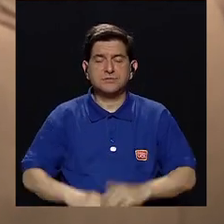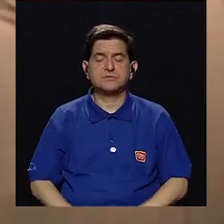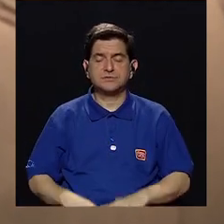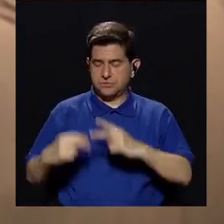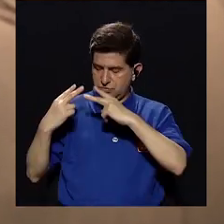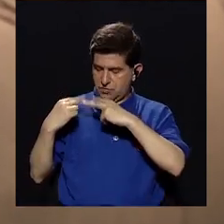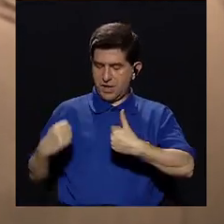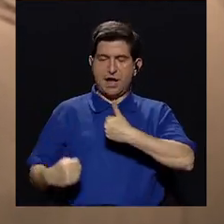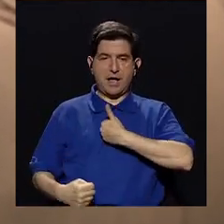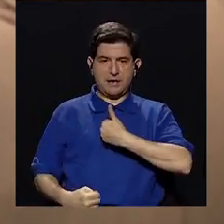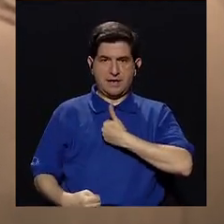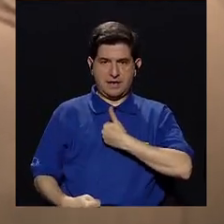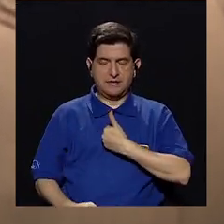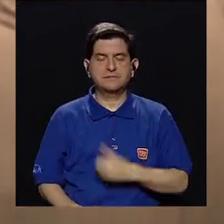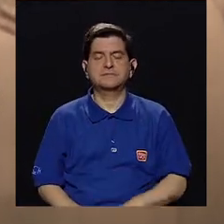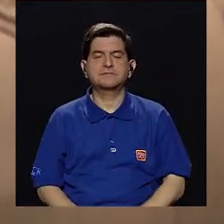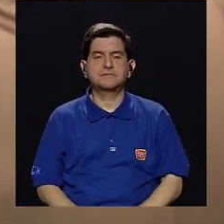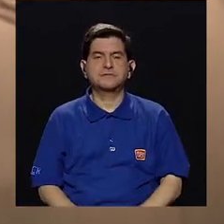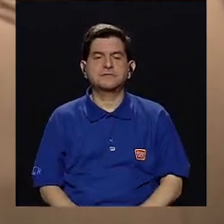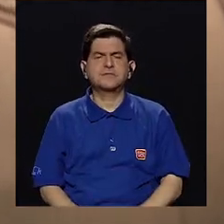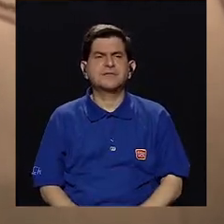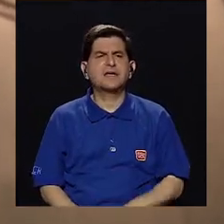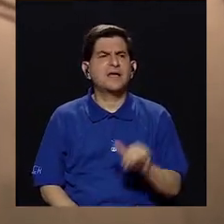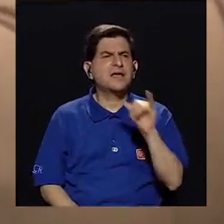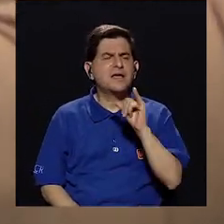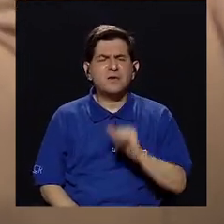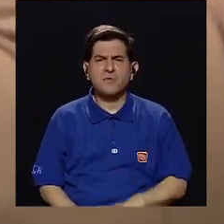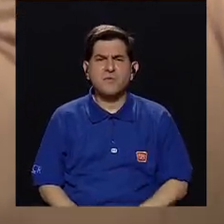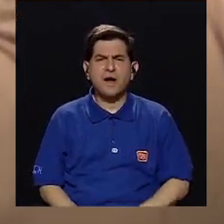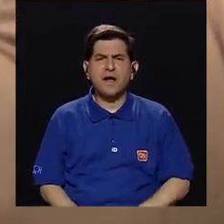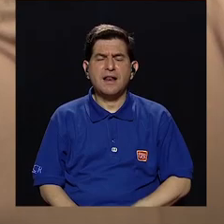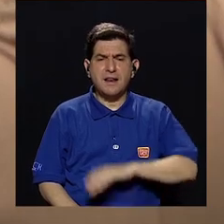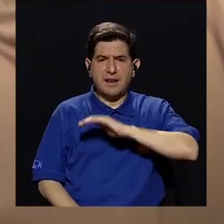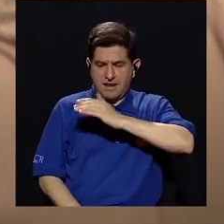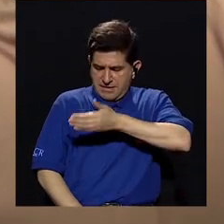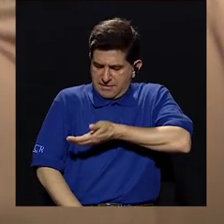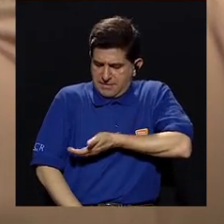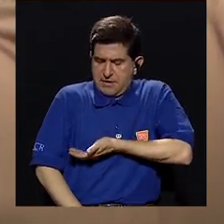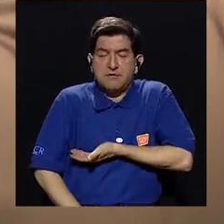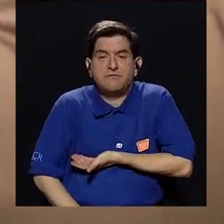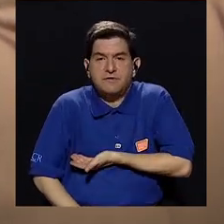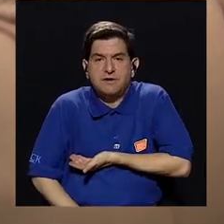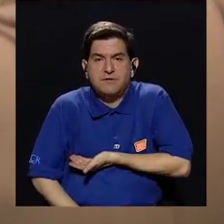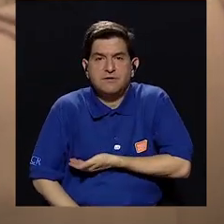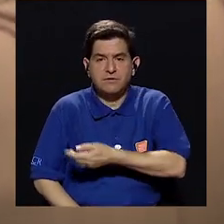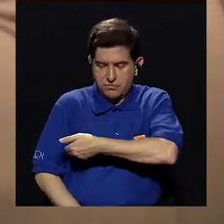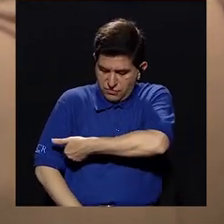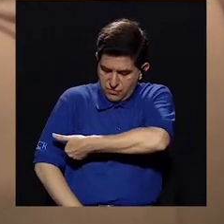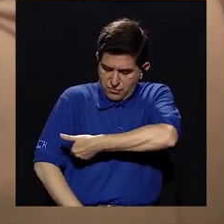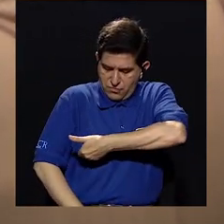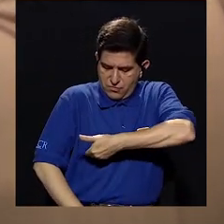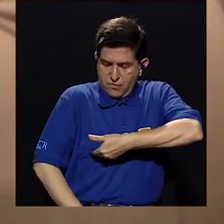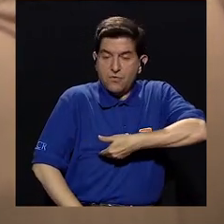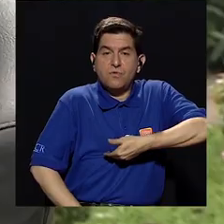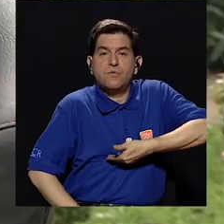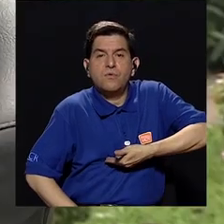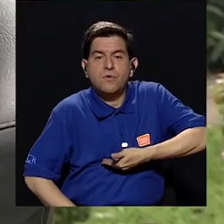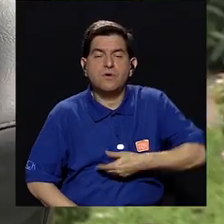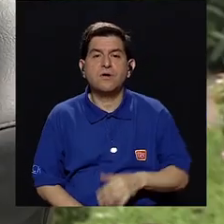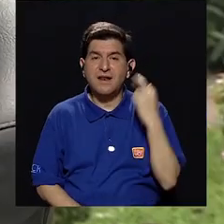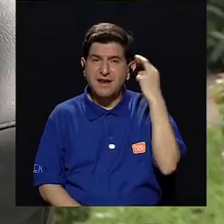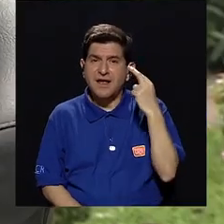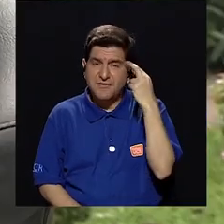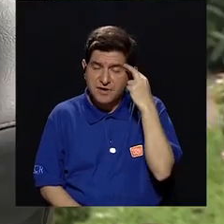el hexa el autoexamen en la mama buscamos también debajo de las costillas debajo de las costillas